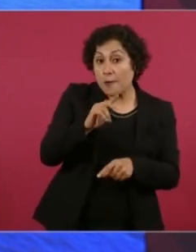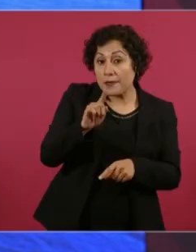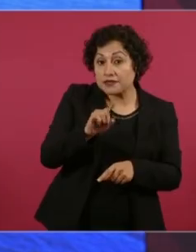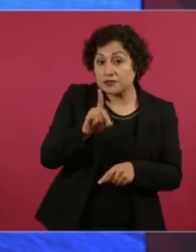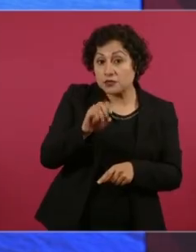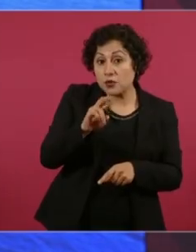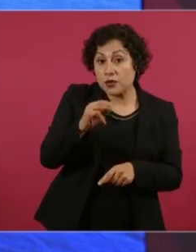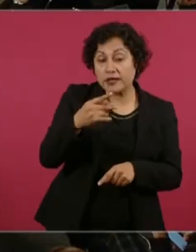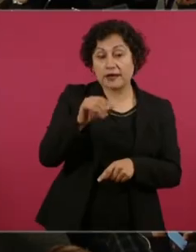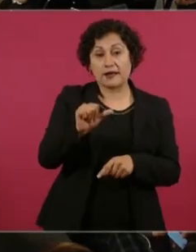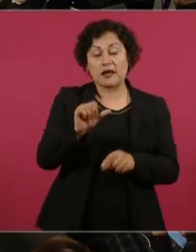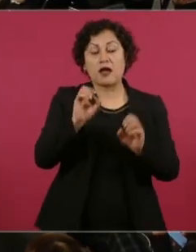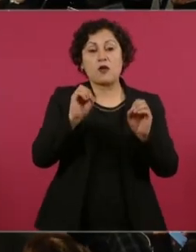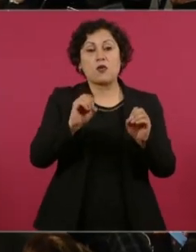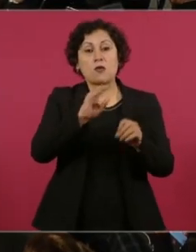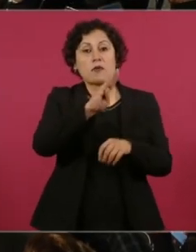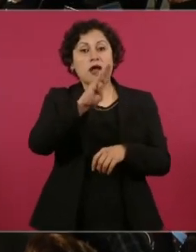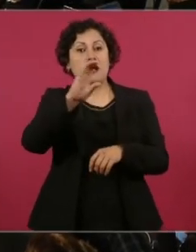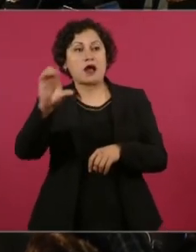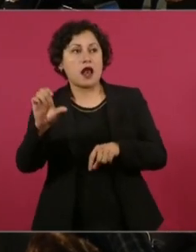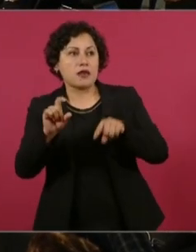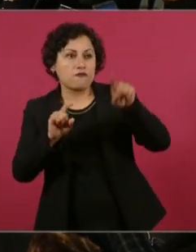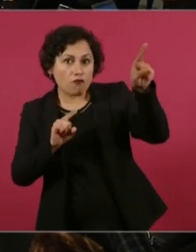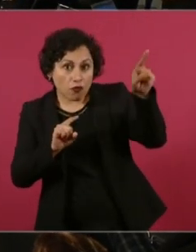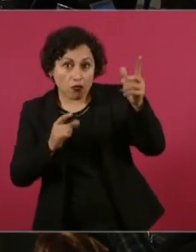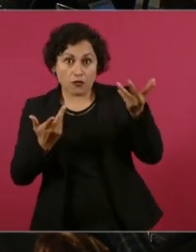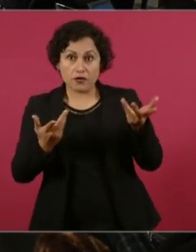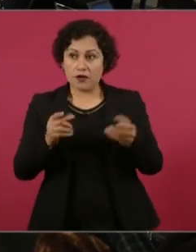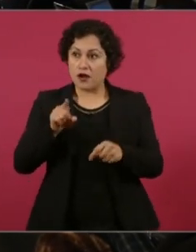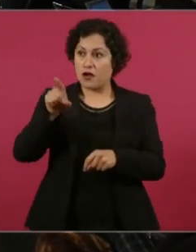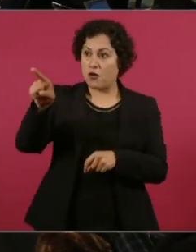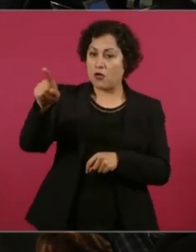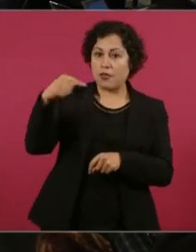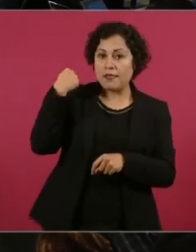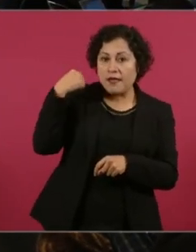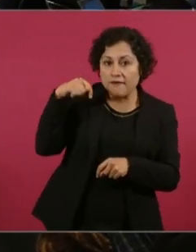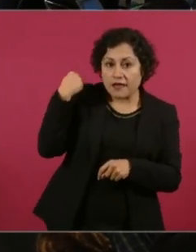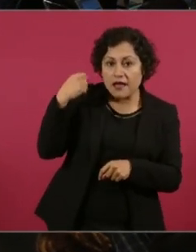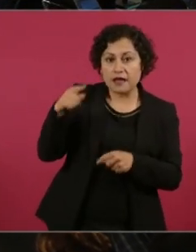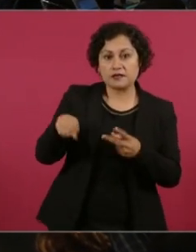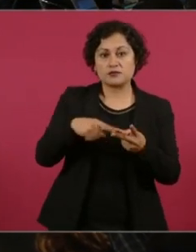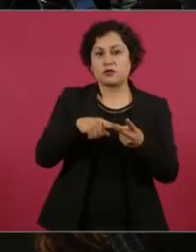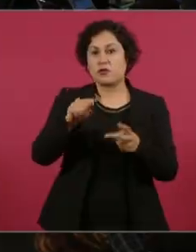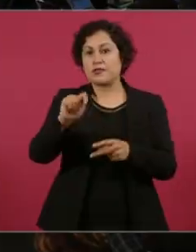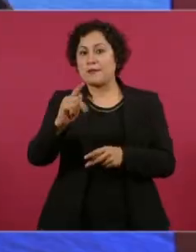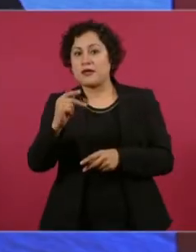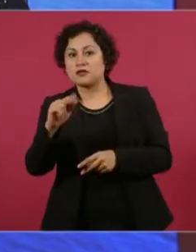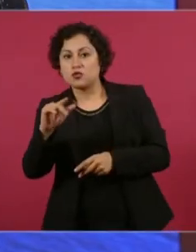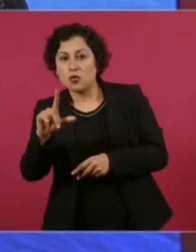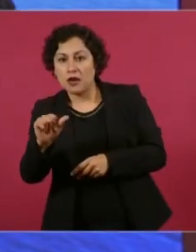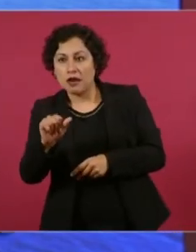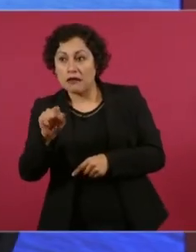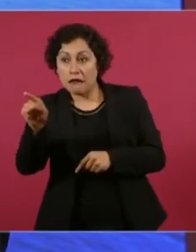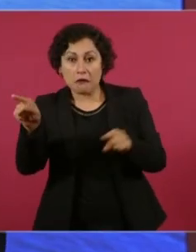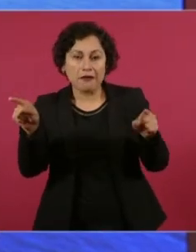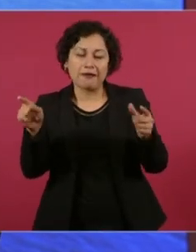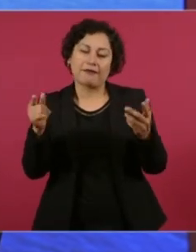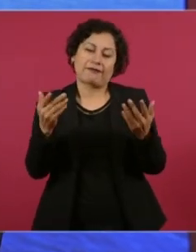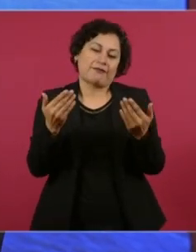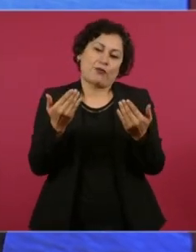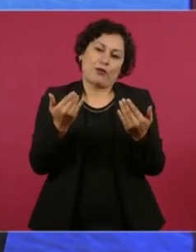California, o en Cárdenas, Tabasco, o en Tapachula, pues no.